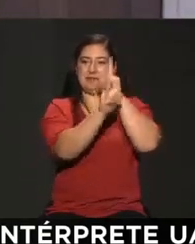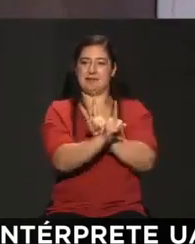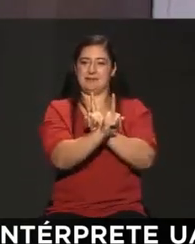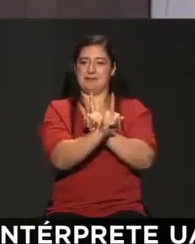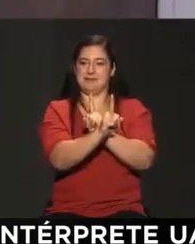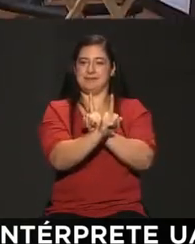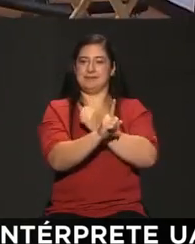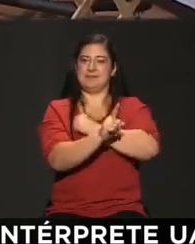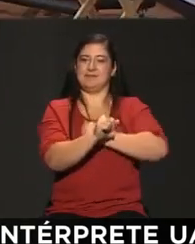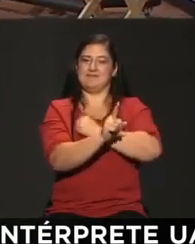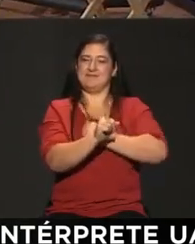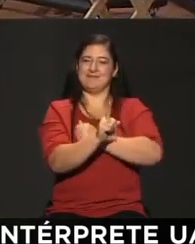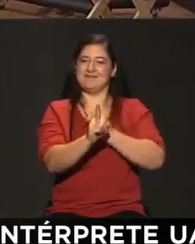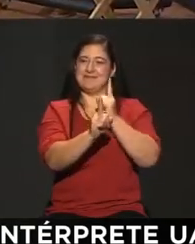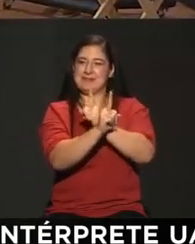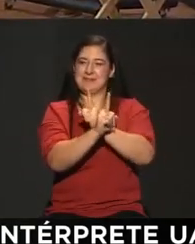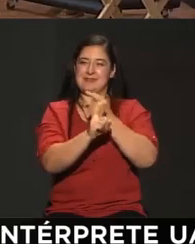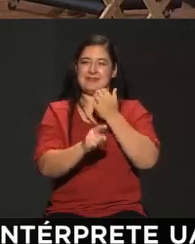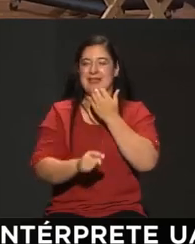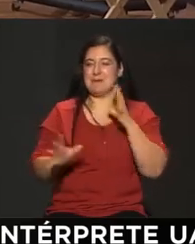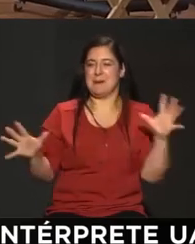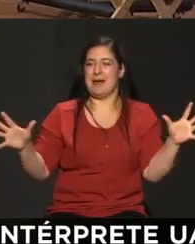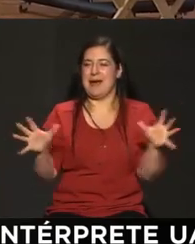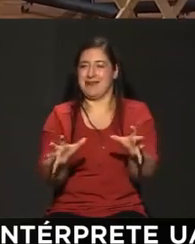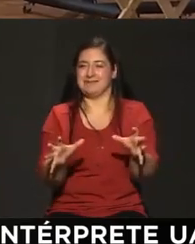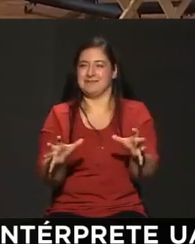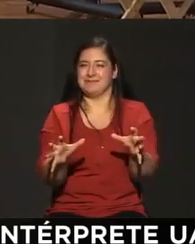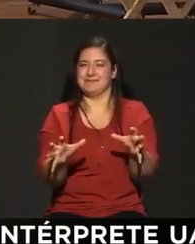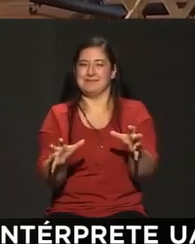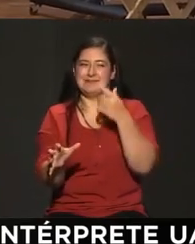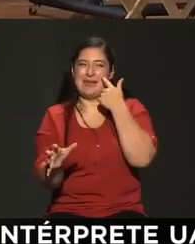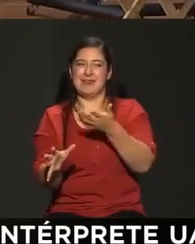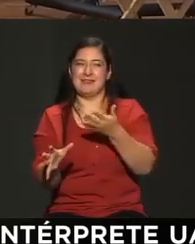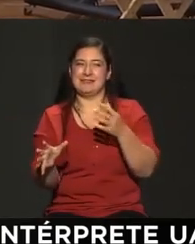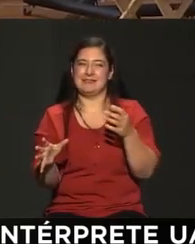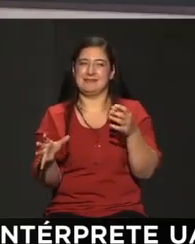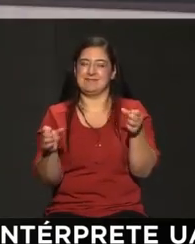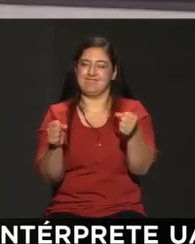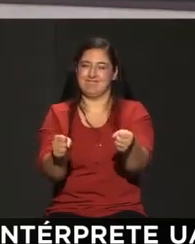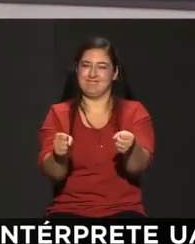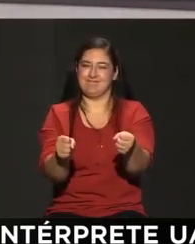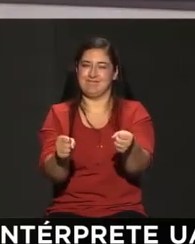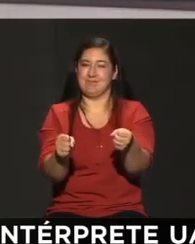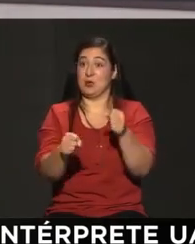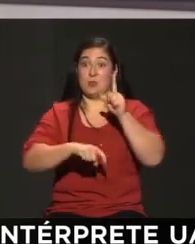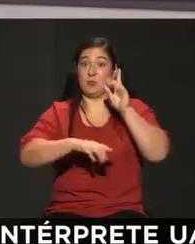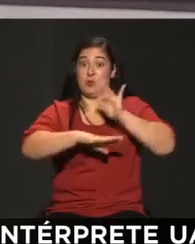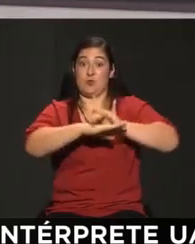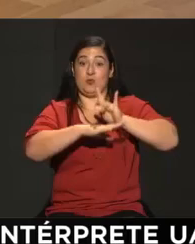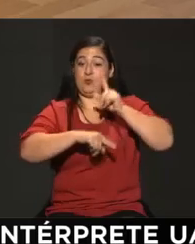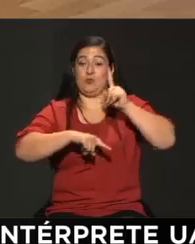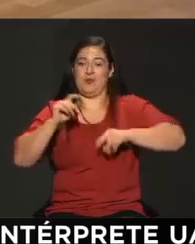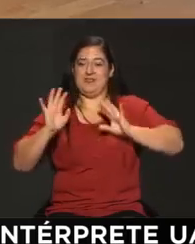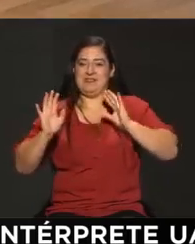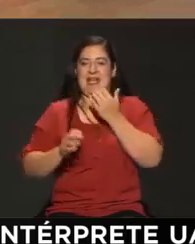a ver, simulando ahí como que me agarra, rapidito. A ver, a ver. Acá simulamos porque no nos podemos a coger. Ver, y nada. Hacemos el